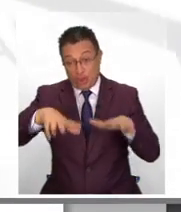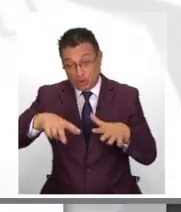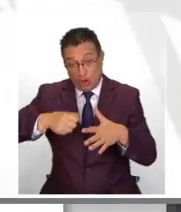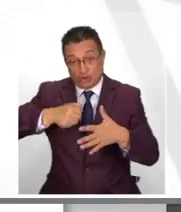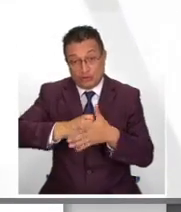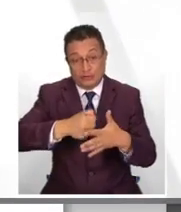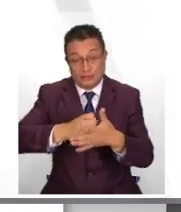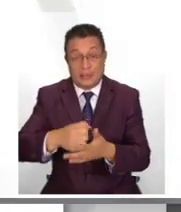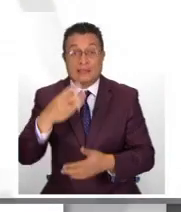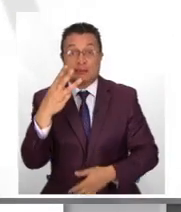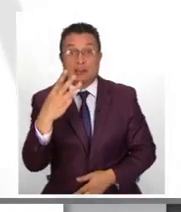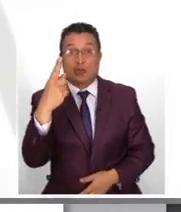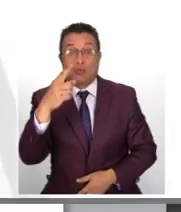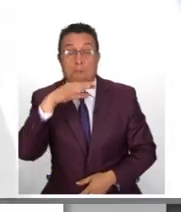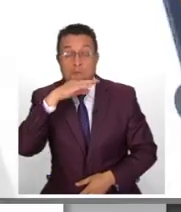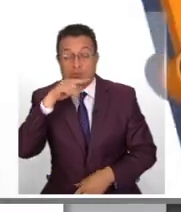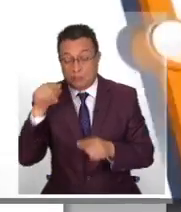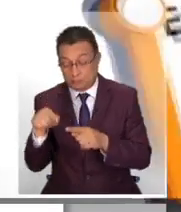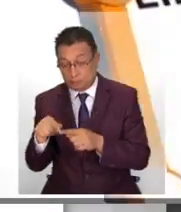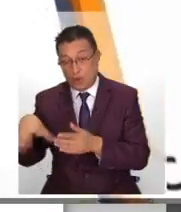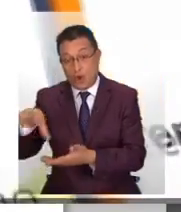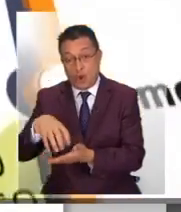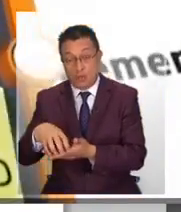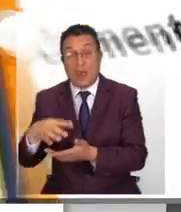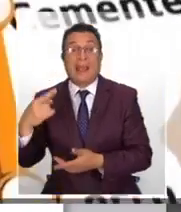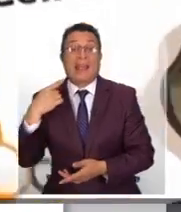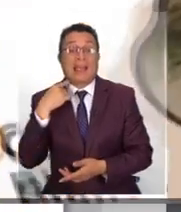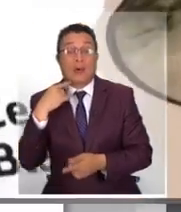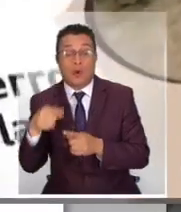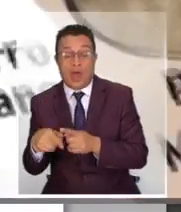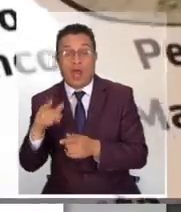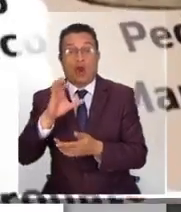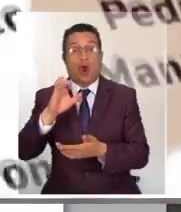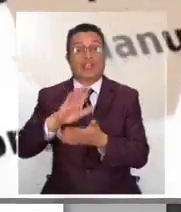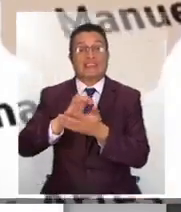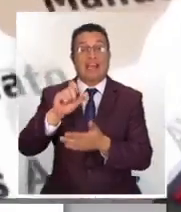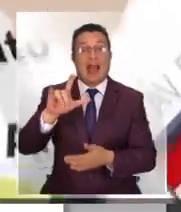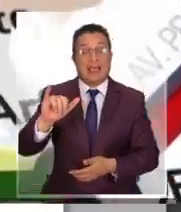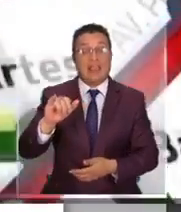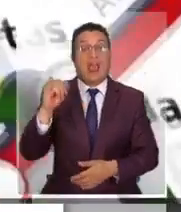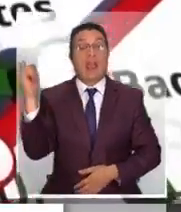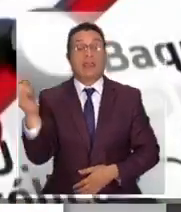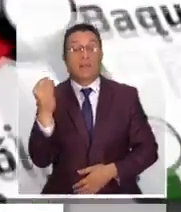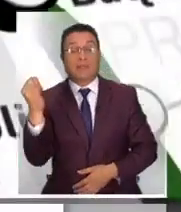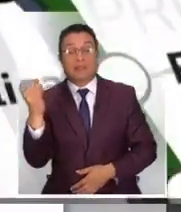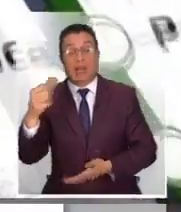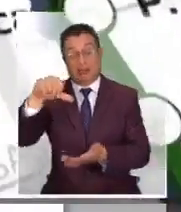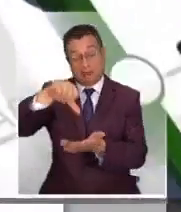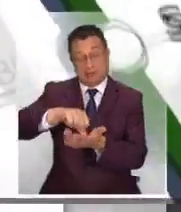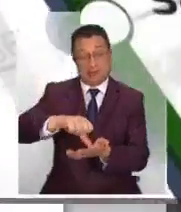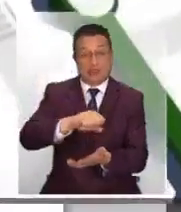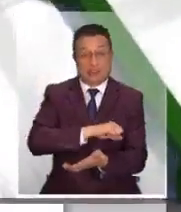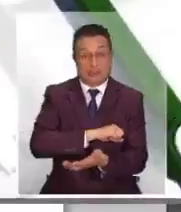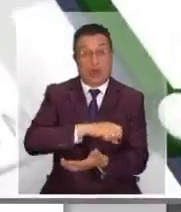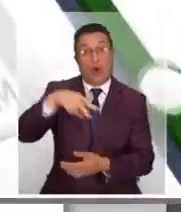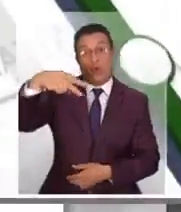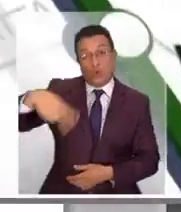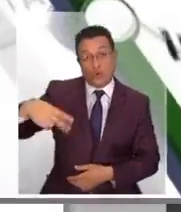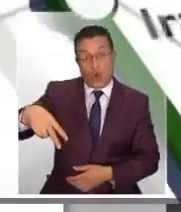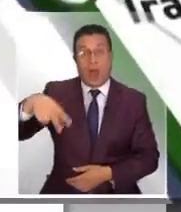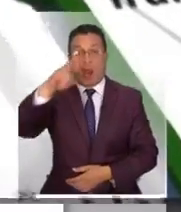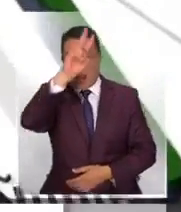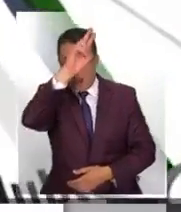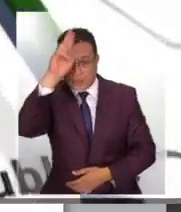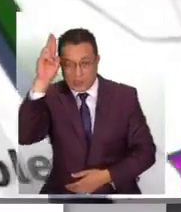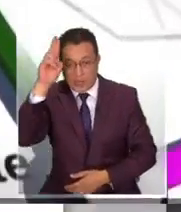solo 31 minutos unirán a las comunas de Quilicura, Conchalí e Independencia con el centro de Santiago, Ñuñoa y La Reina.